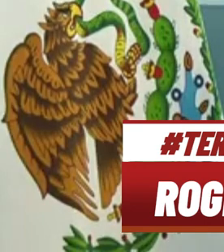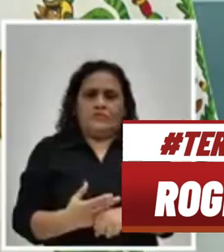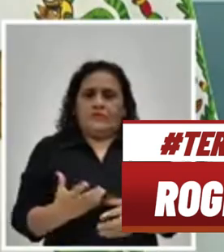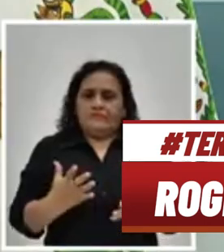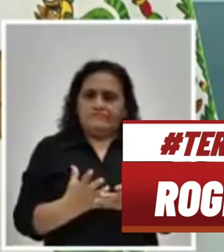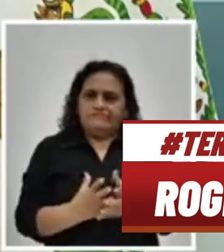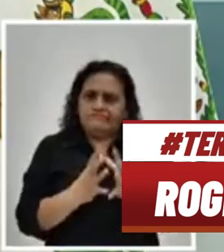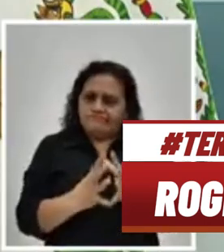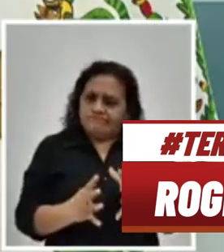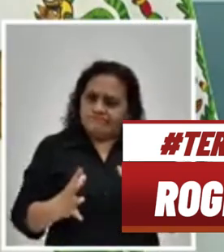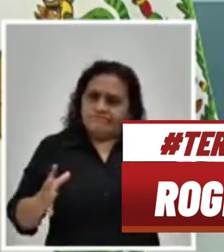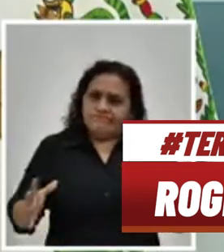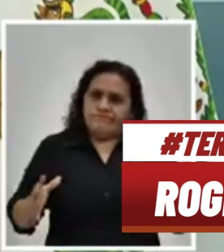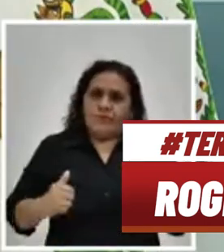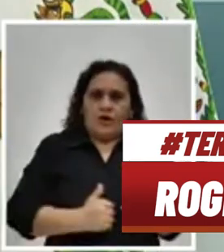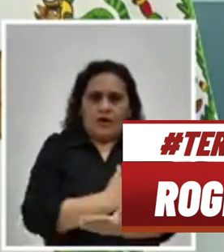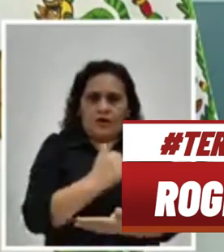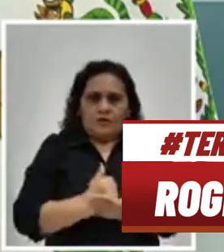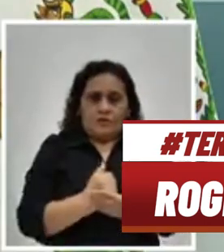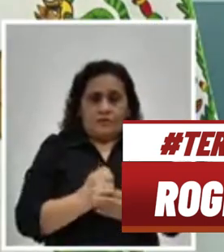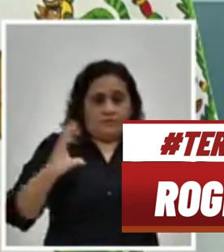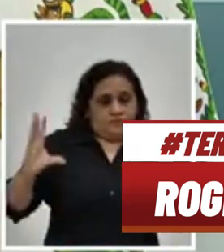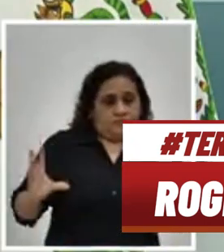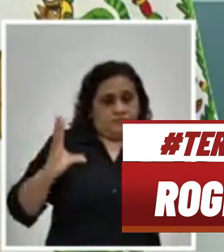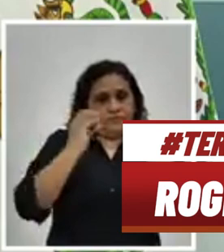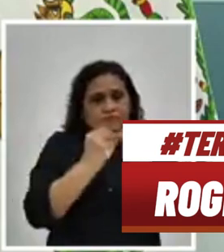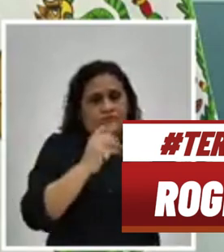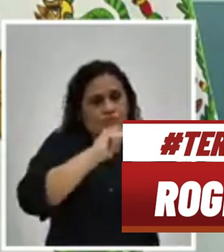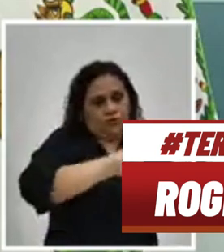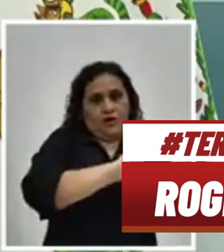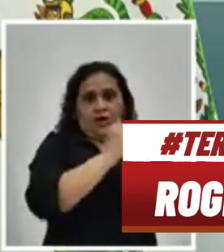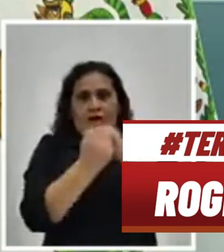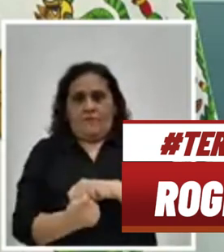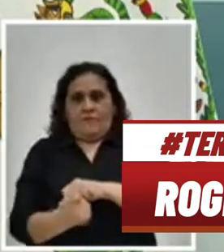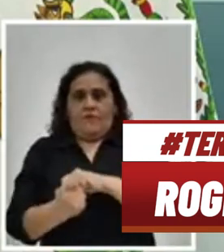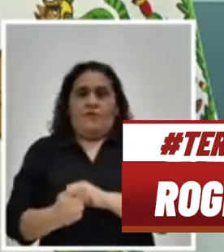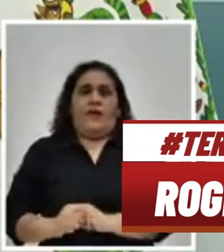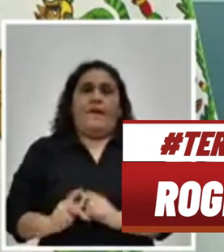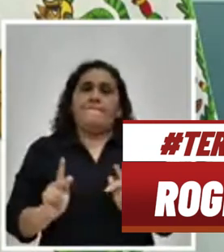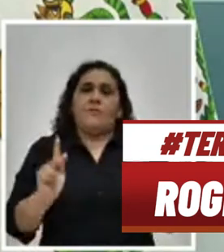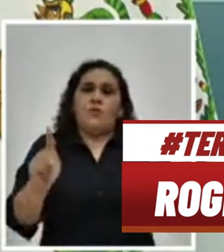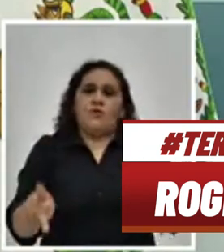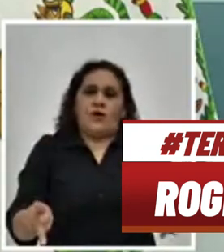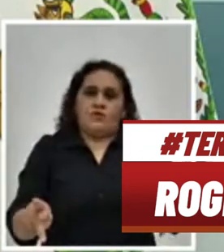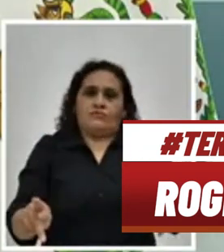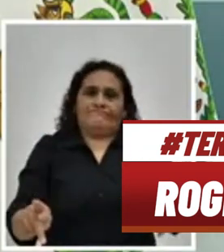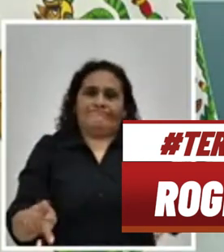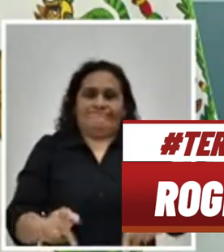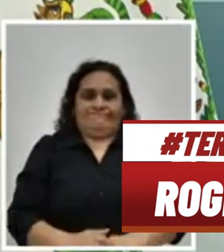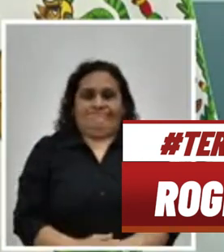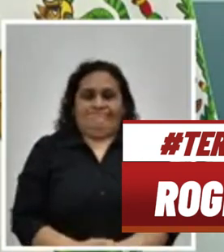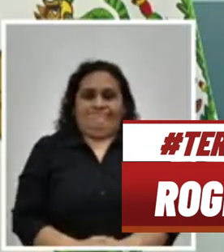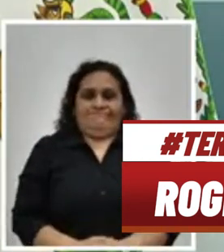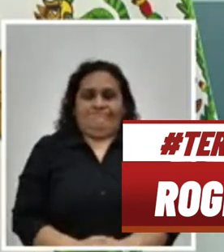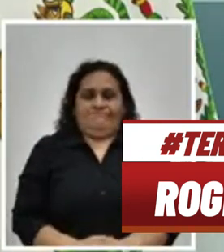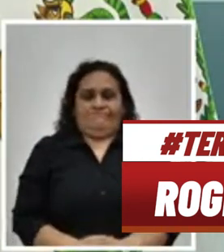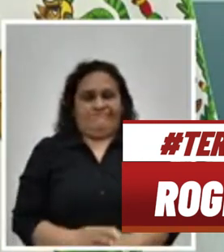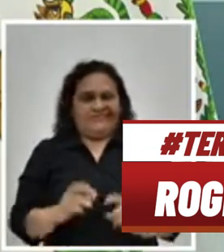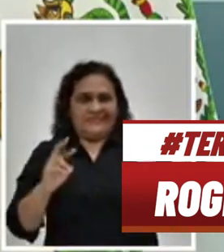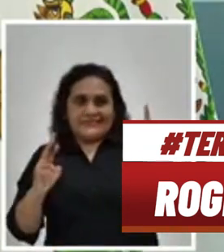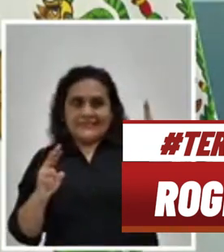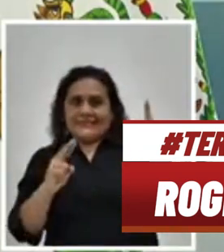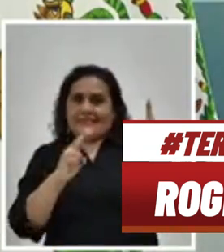Progreso, ya que juntos en acción transformamos a Progreso para bien. El principal reto que